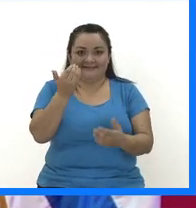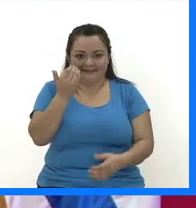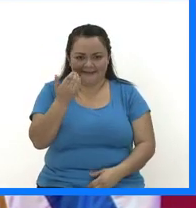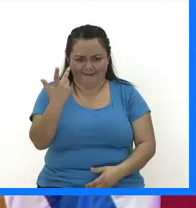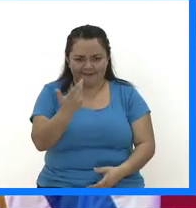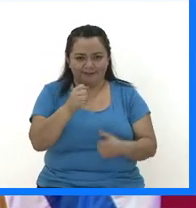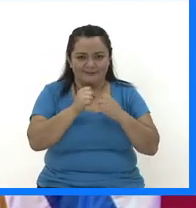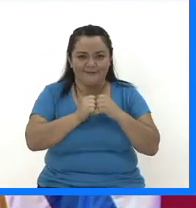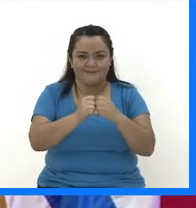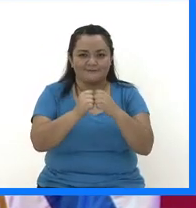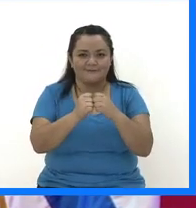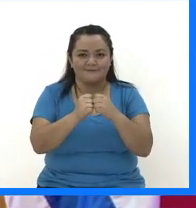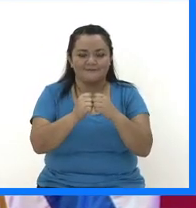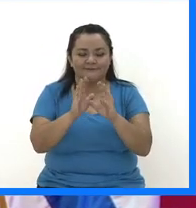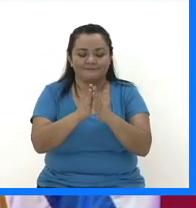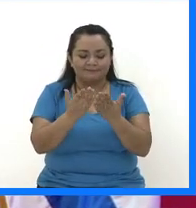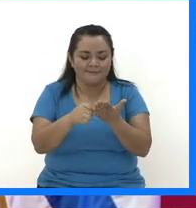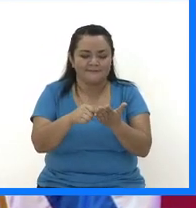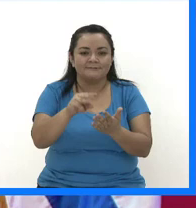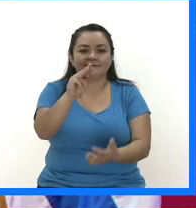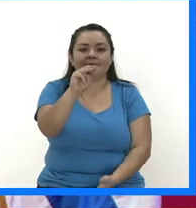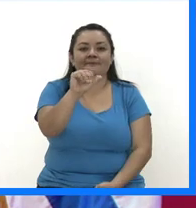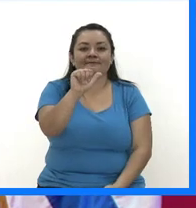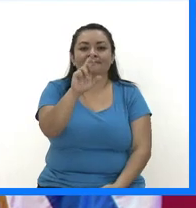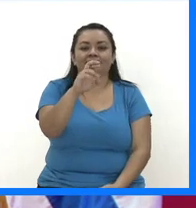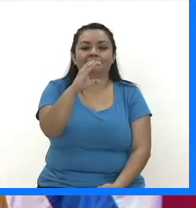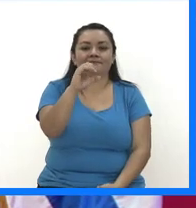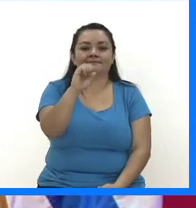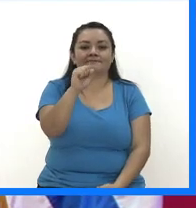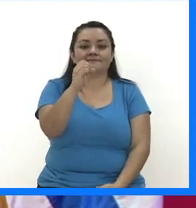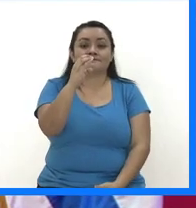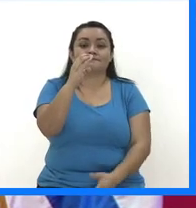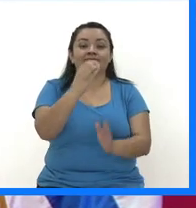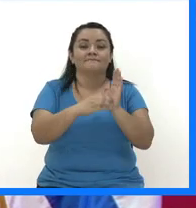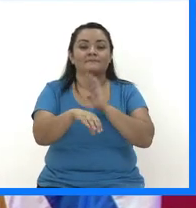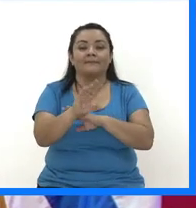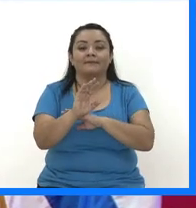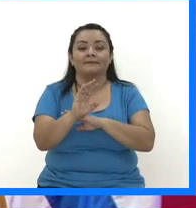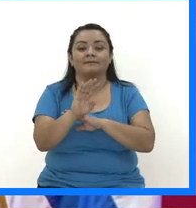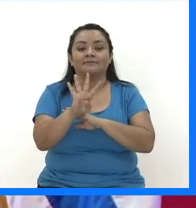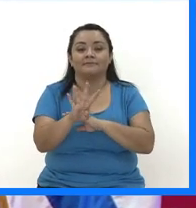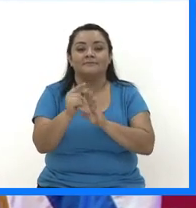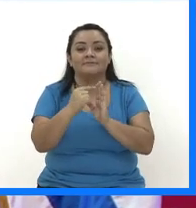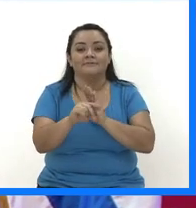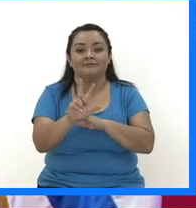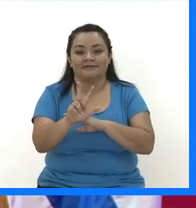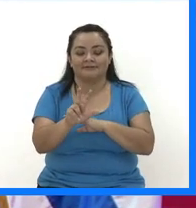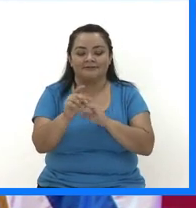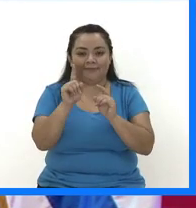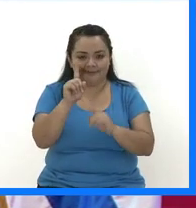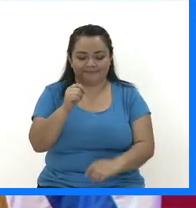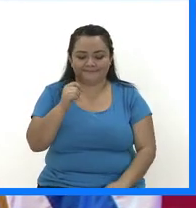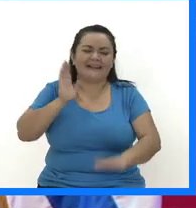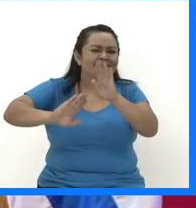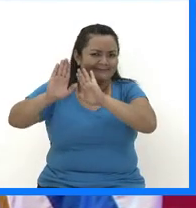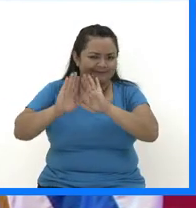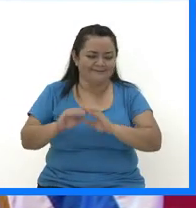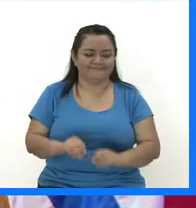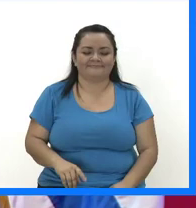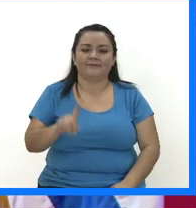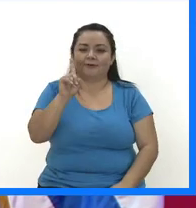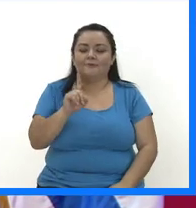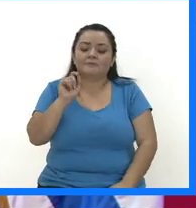acompañarme en la parábola de marcos capítulo 4 versículo 3 oíd he aquí el sembrador salió a sembrar